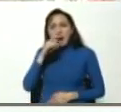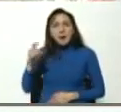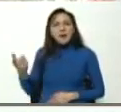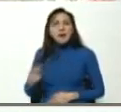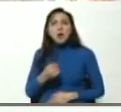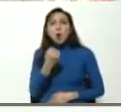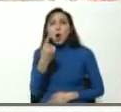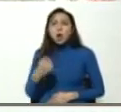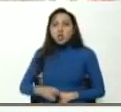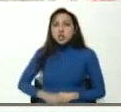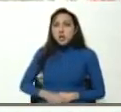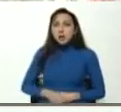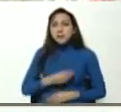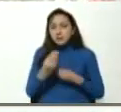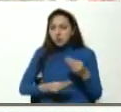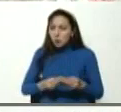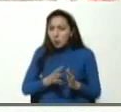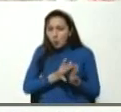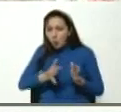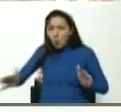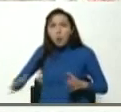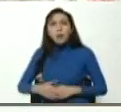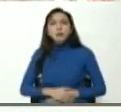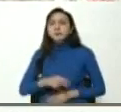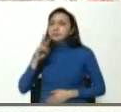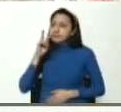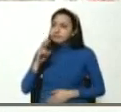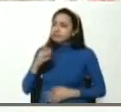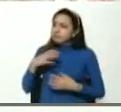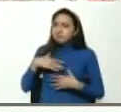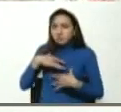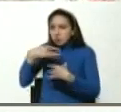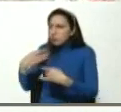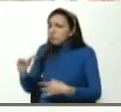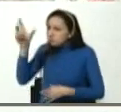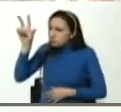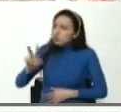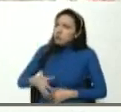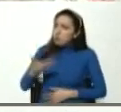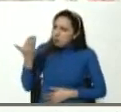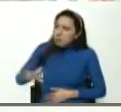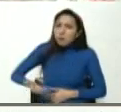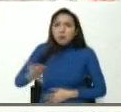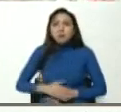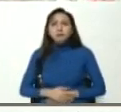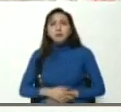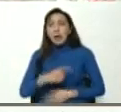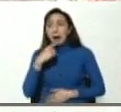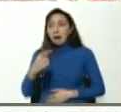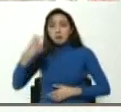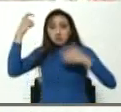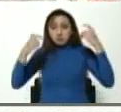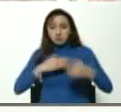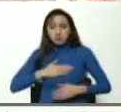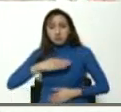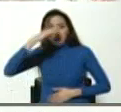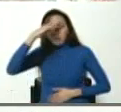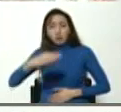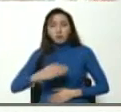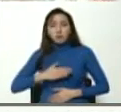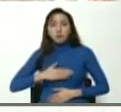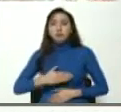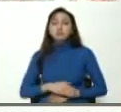edad al cual nos miraba tanto me decía mi comandante en jefe